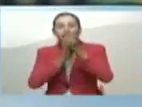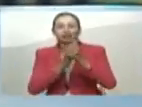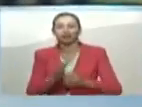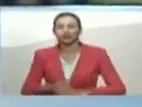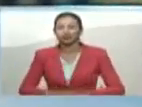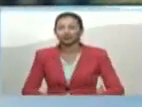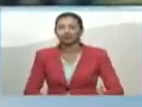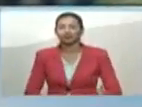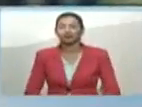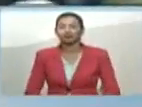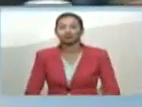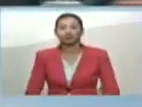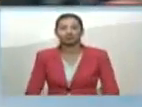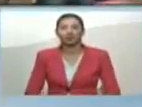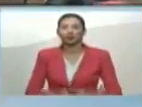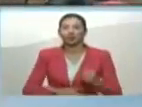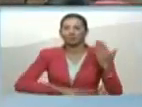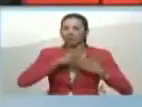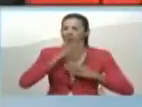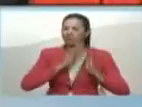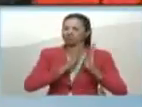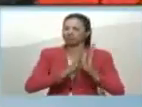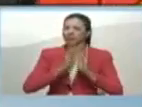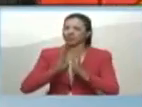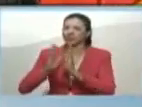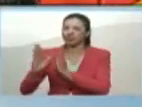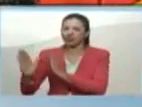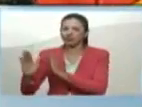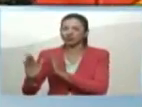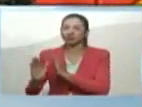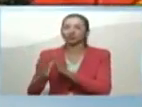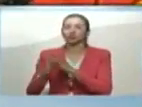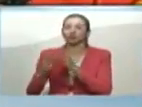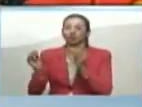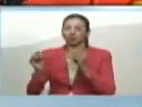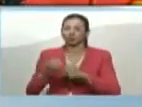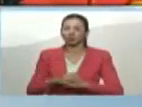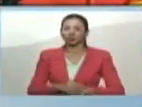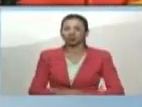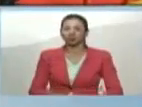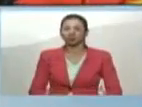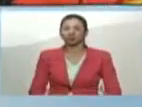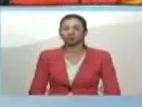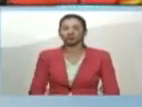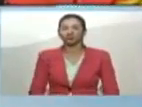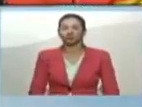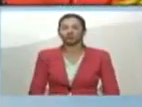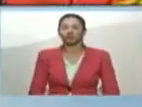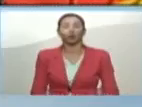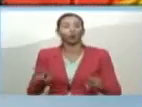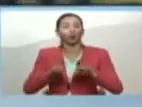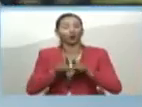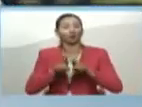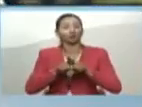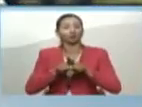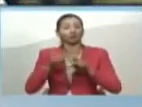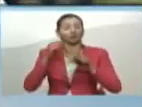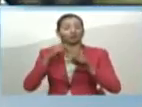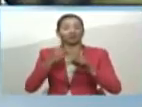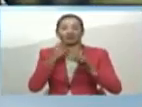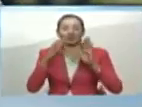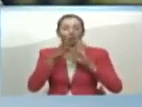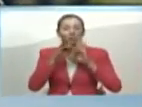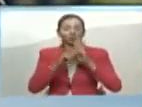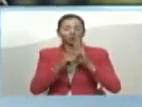programática y todo el gobierno posterior tiene como guía lo que establece la Constitución. Por eso es